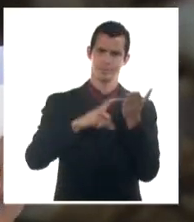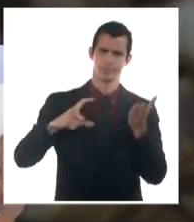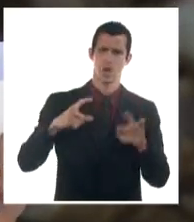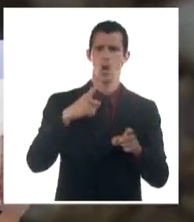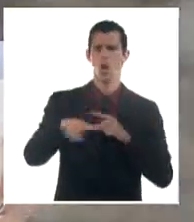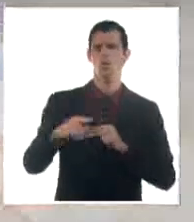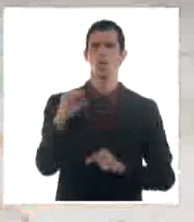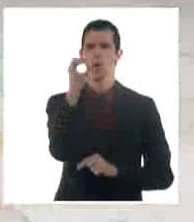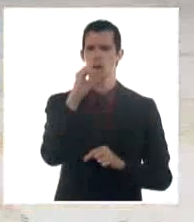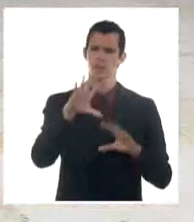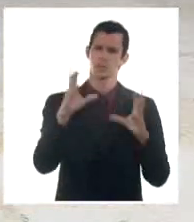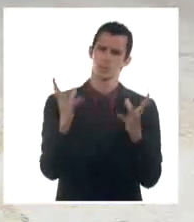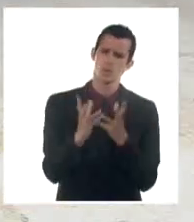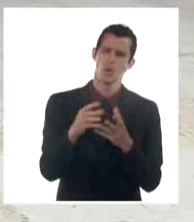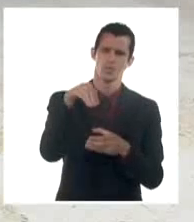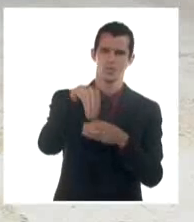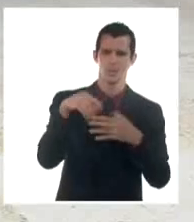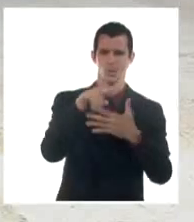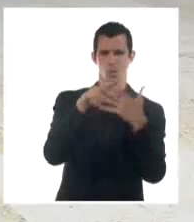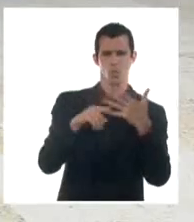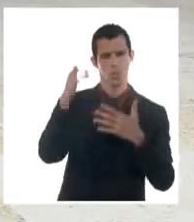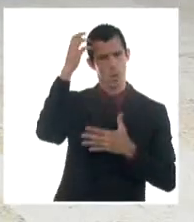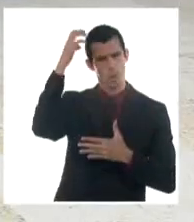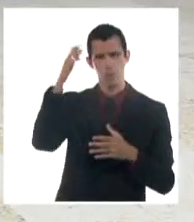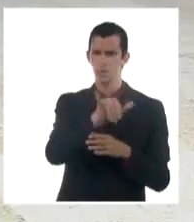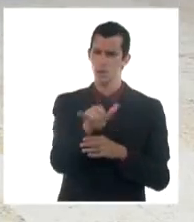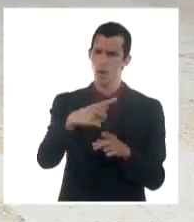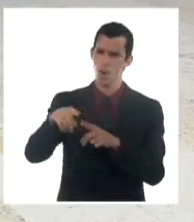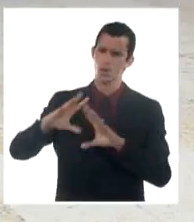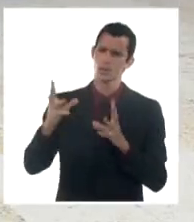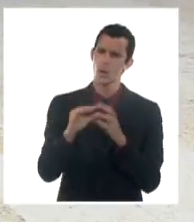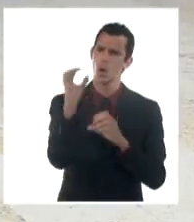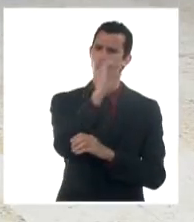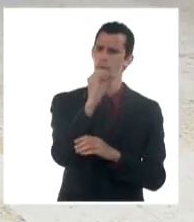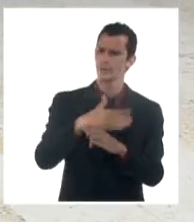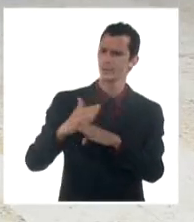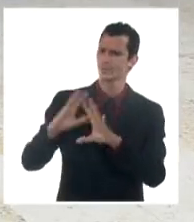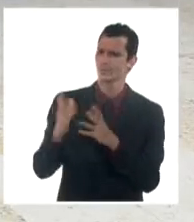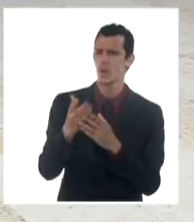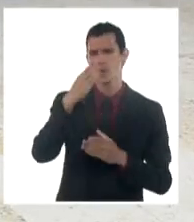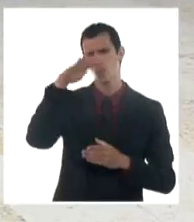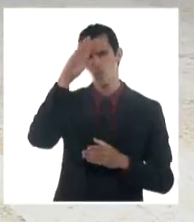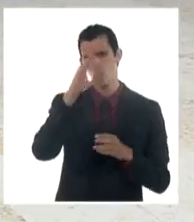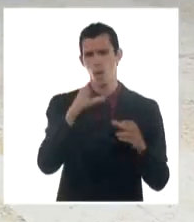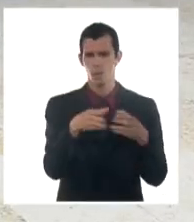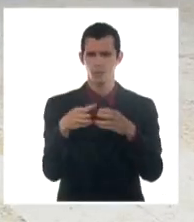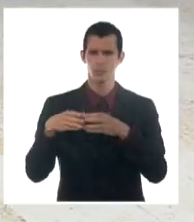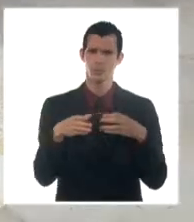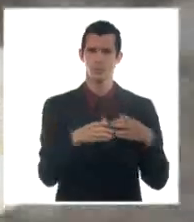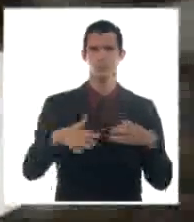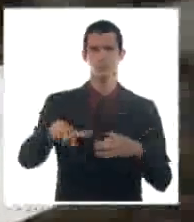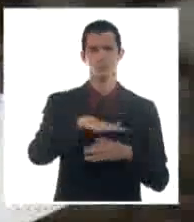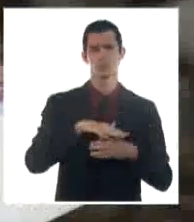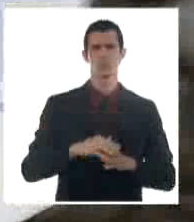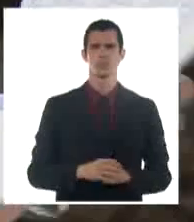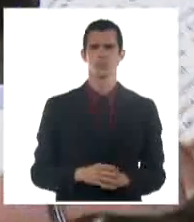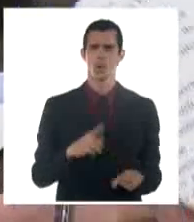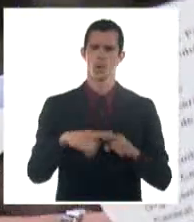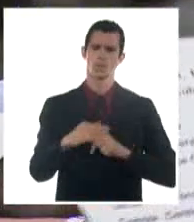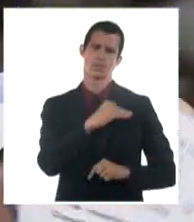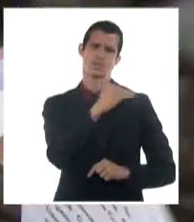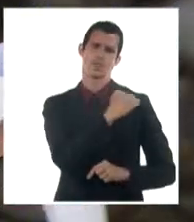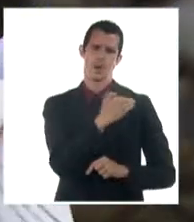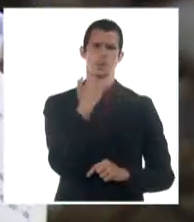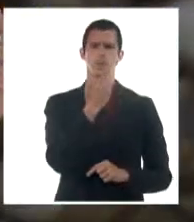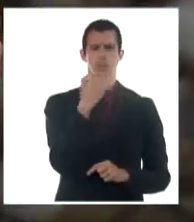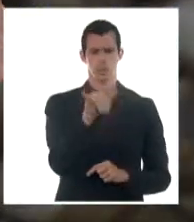de organismo de la Administración Central del Estado, de las organizaciones políticas y de masa, las Fuerzas Armadas Revolucionarias y el Ministerio